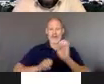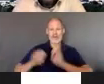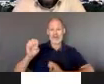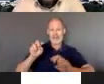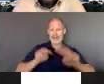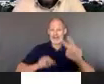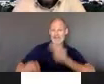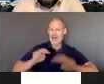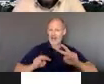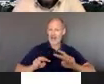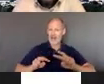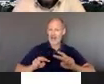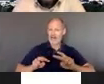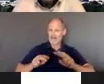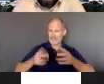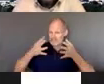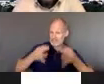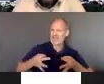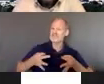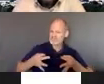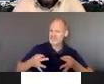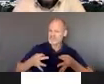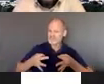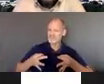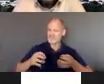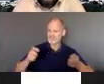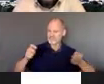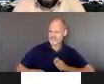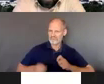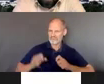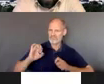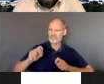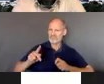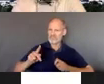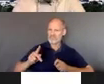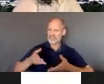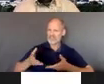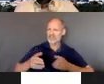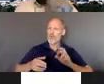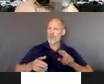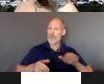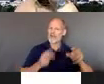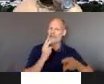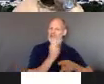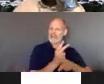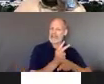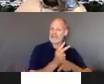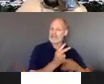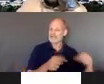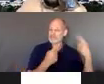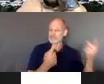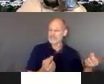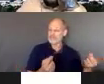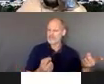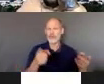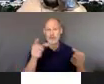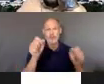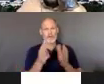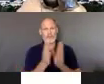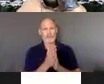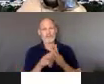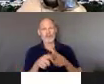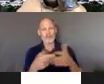están los servicios son los correctos está bien para ellos ese proceso puede empezarse las